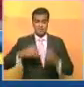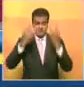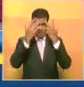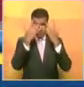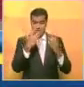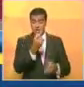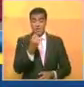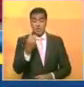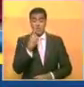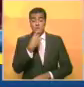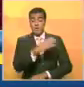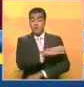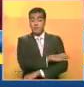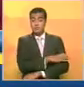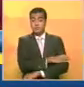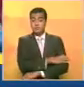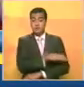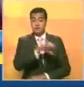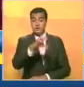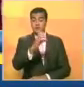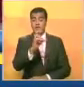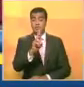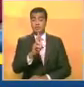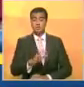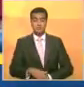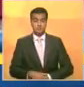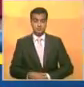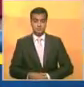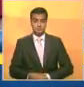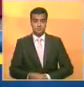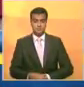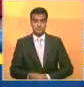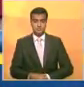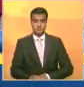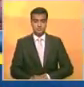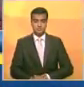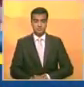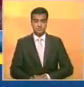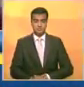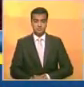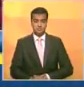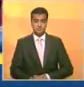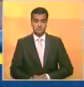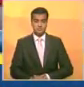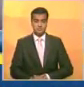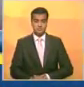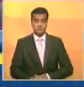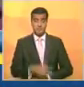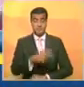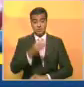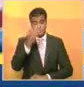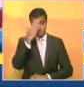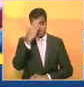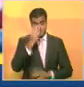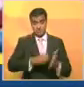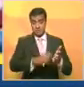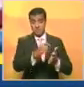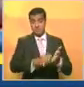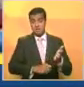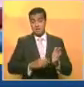el Majunche, que dicho de paso, no sabemos si se logra inscribir. Él es el